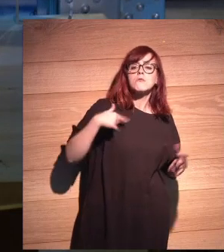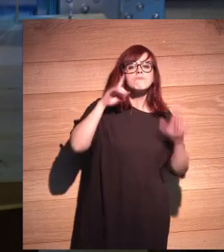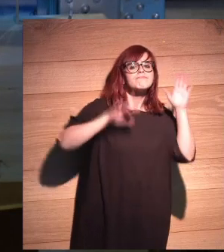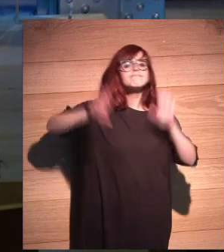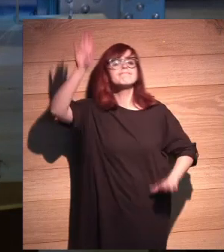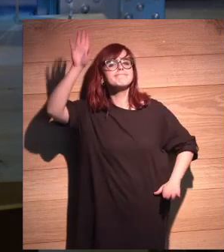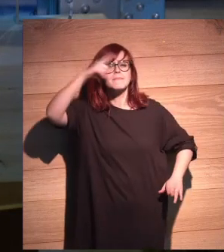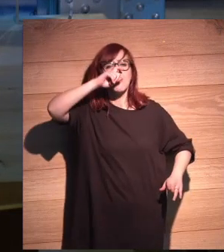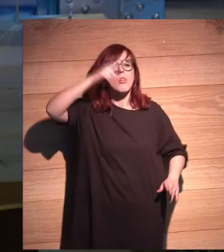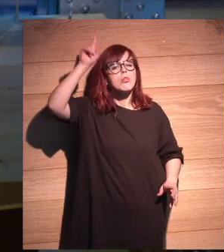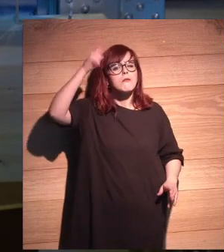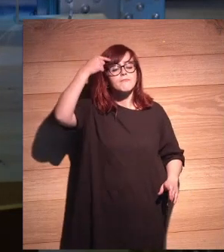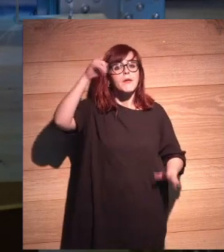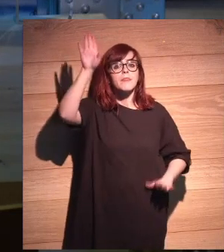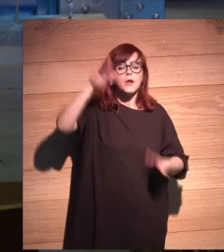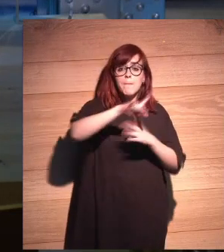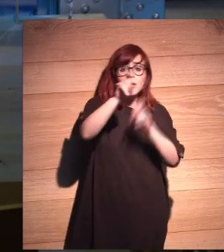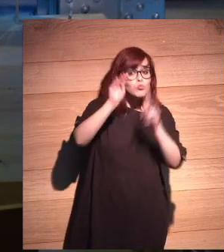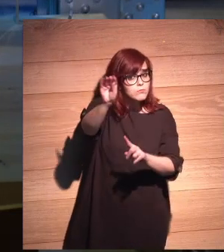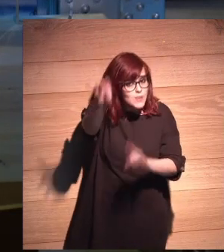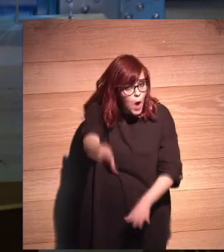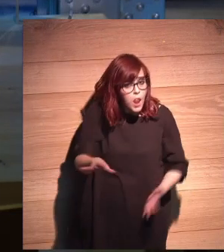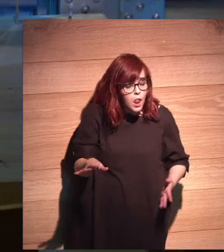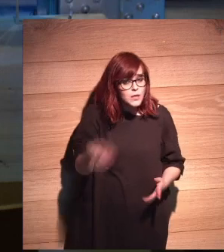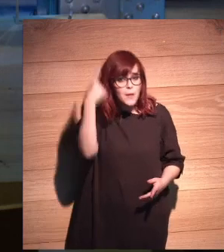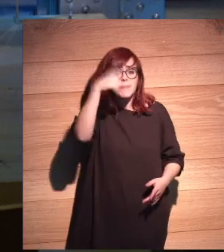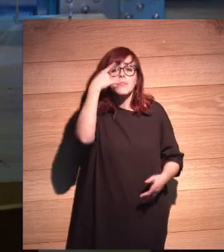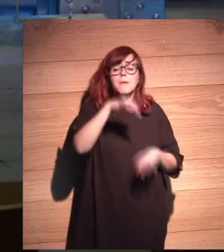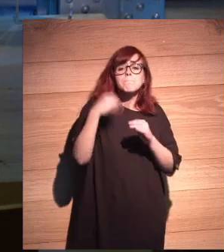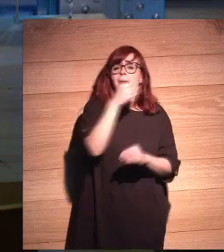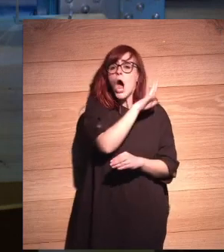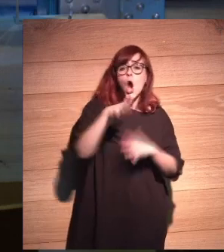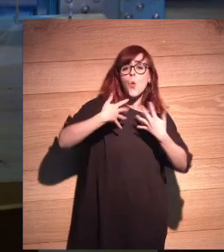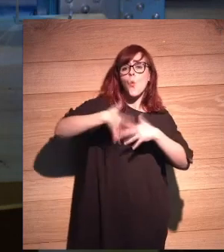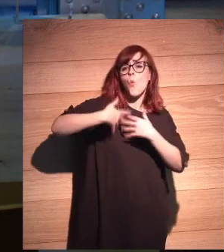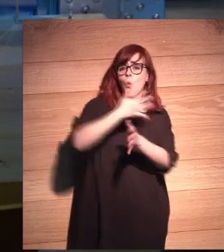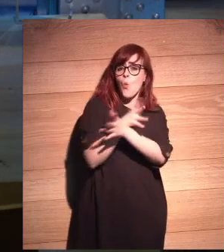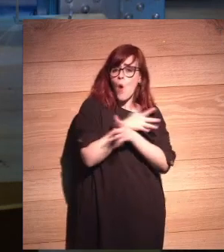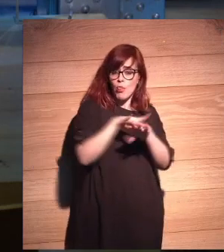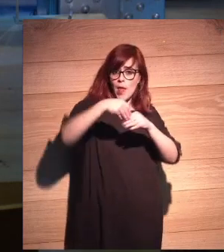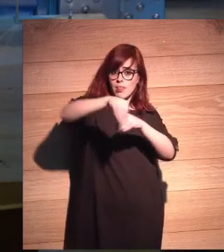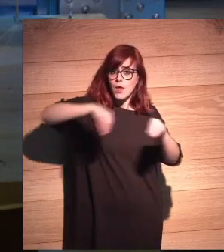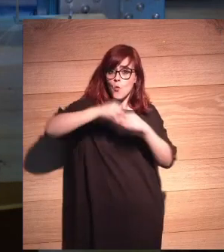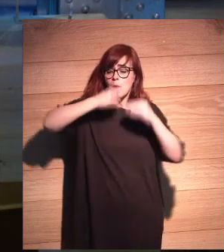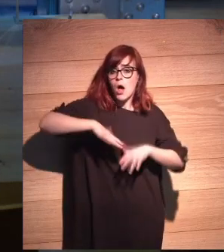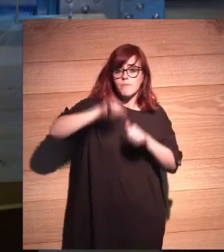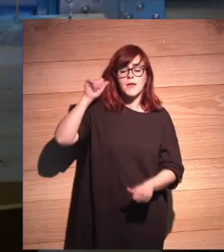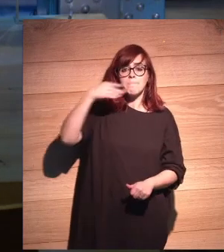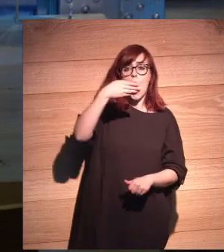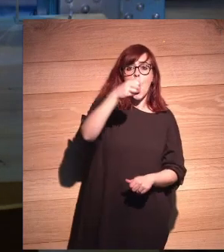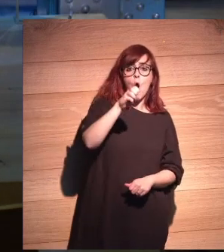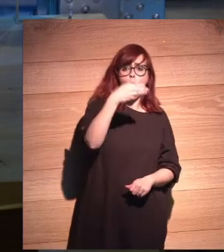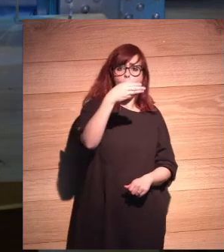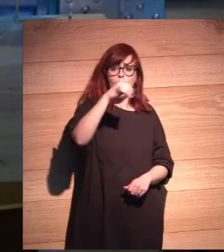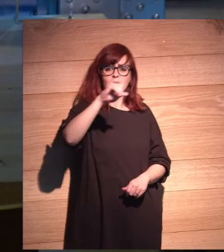la mano y le pregunté lo mismo que te pregunto a ti. ¿Quién es el mejor jugador de ajedrez de la historia de la humanidad? Y me dijo, Bobby Fischer y no